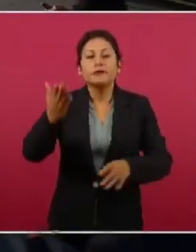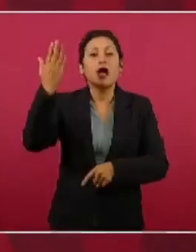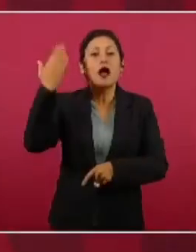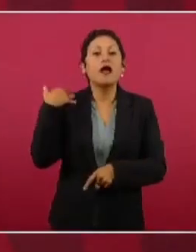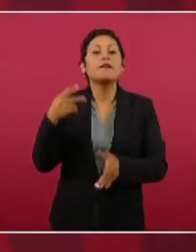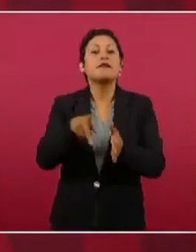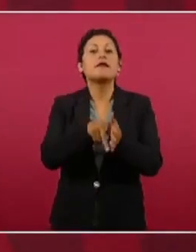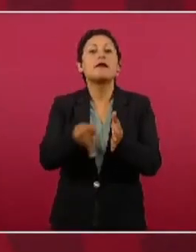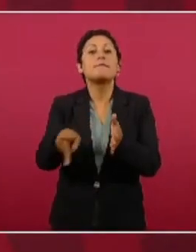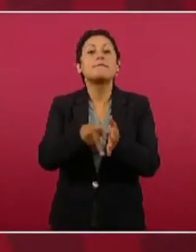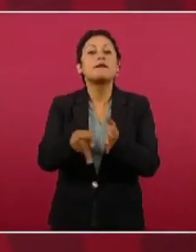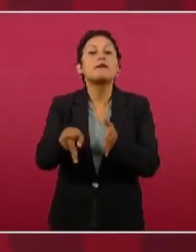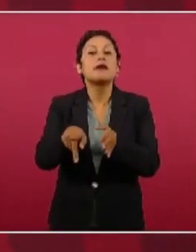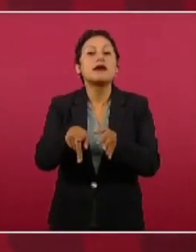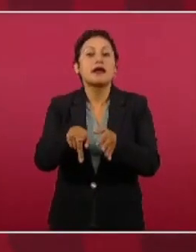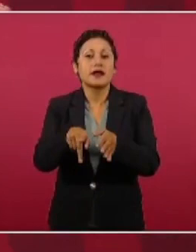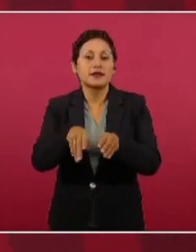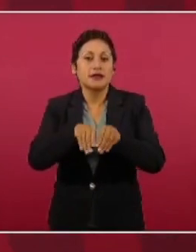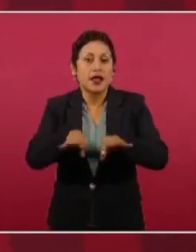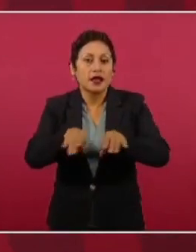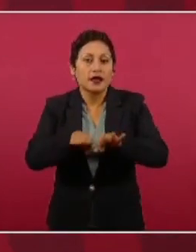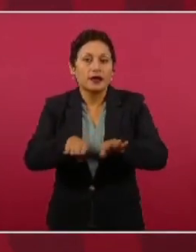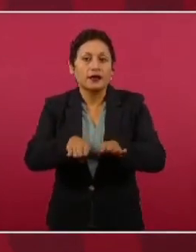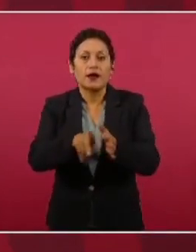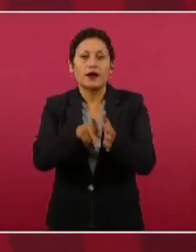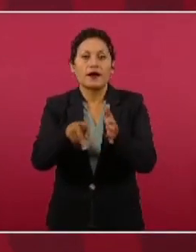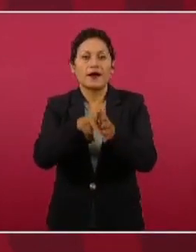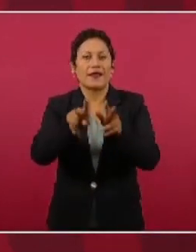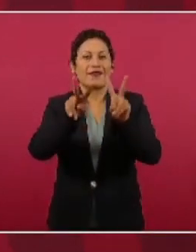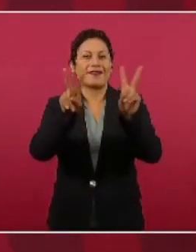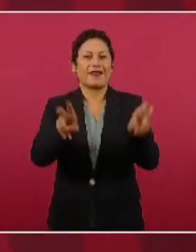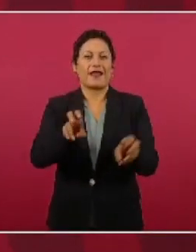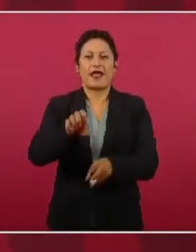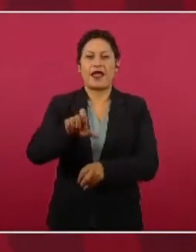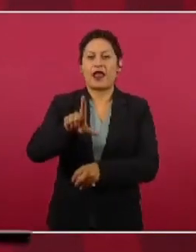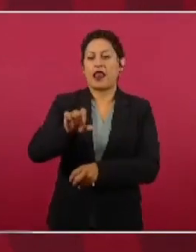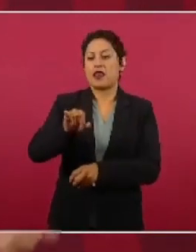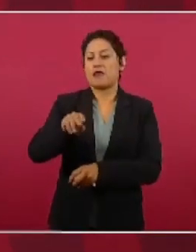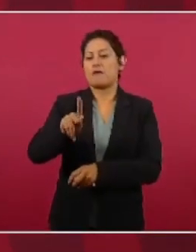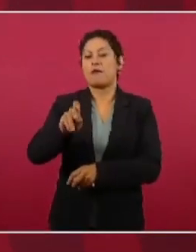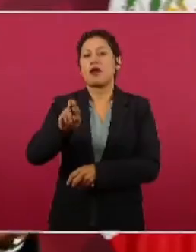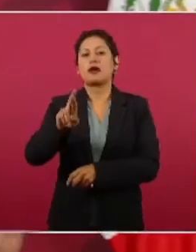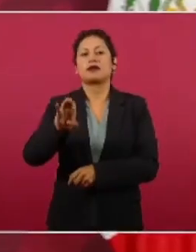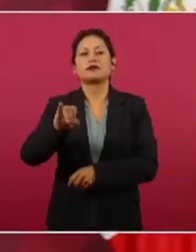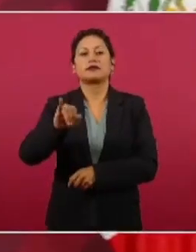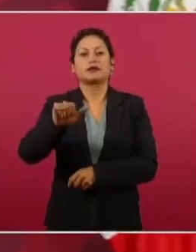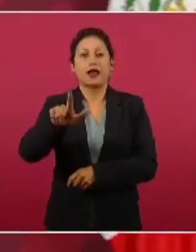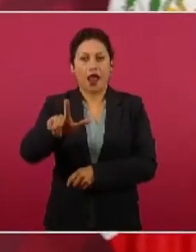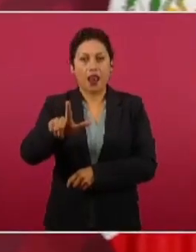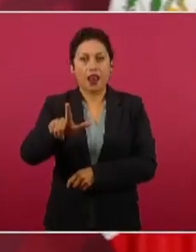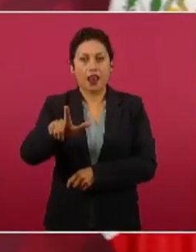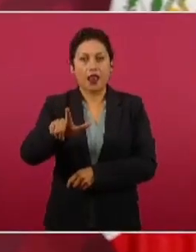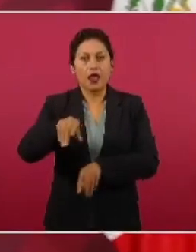oficialista, El Imparcial sobre todo, llamando a los